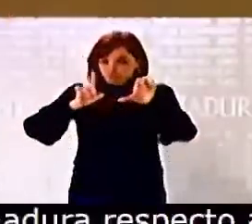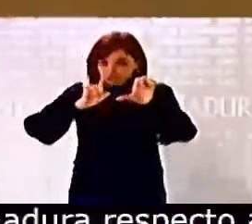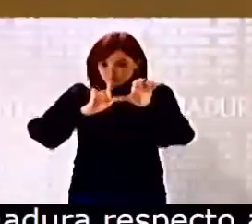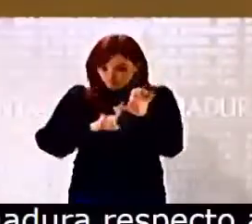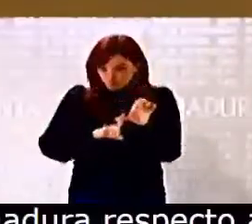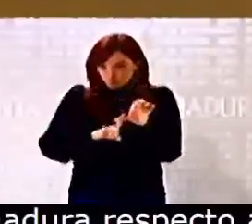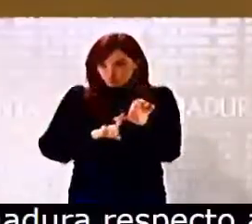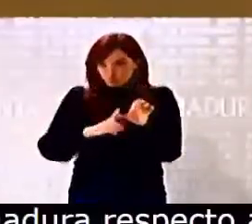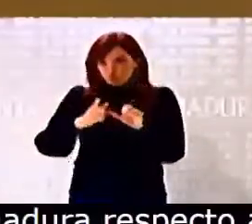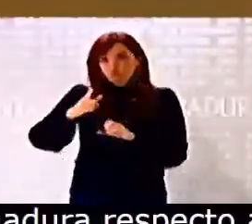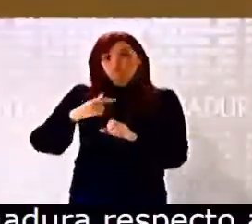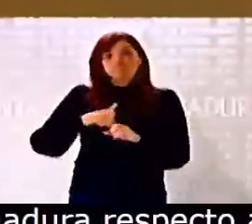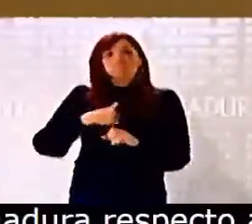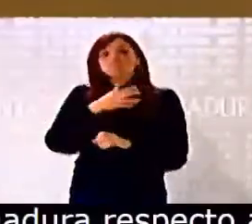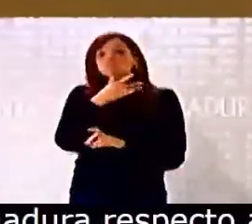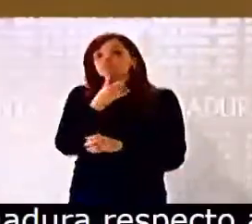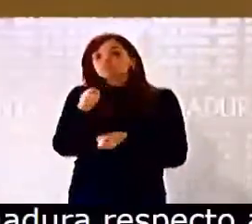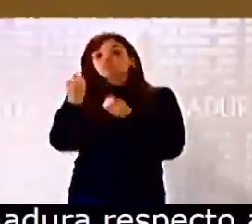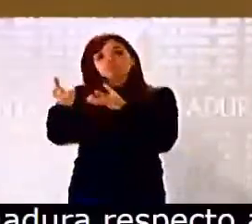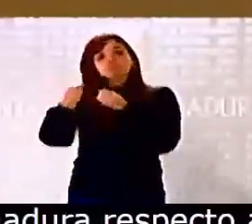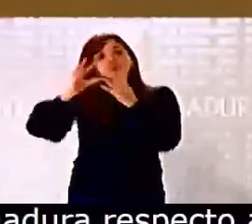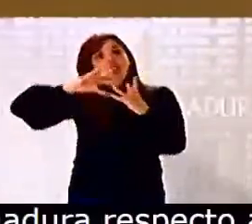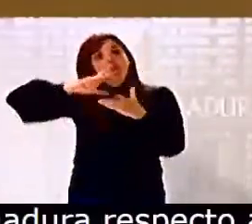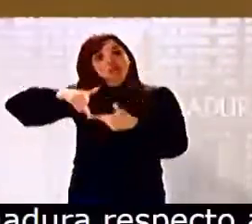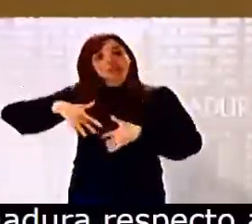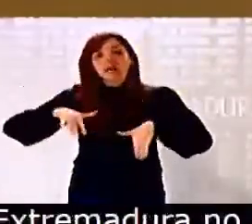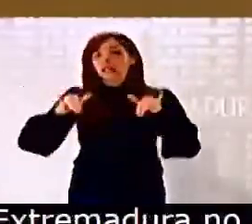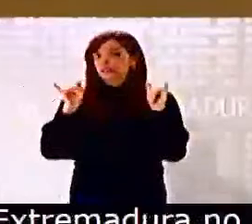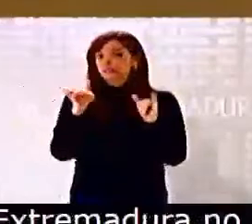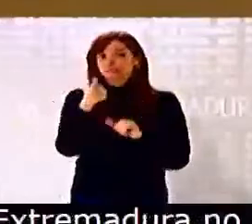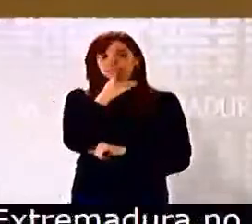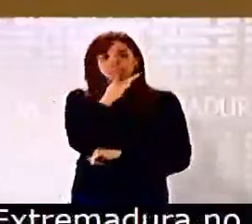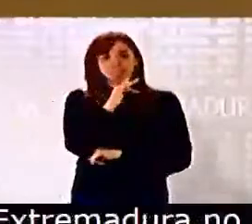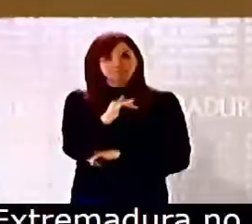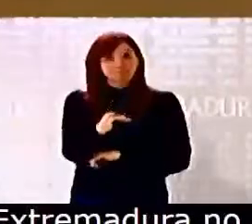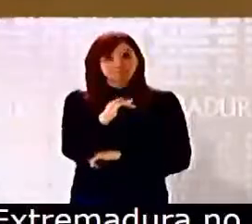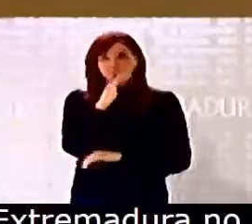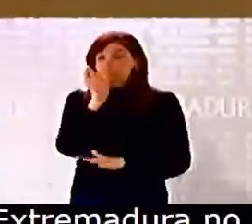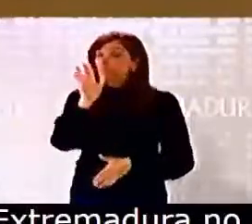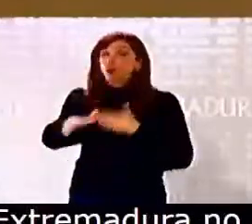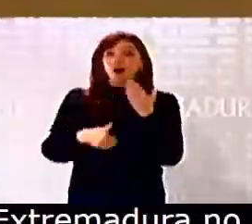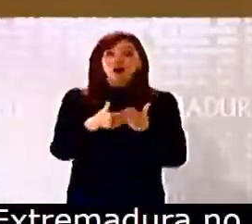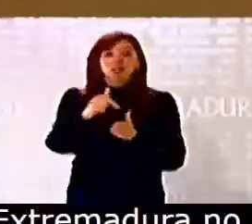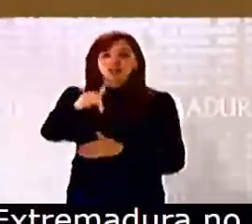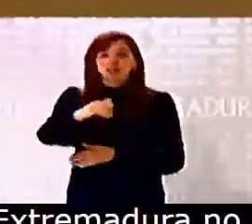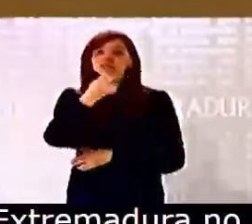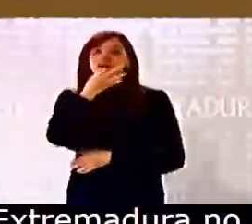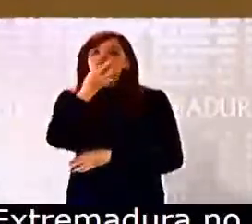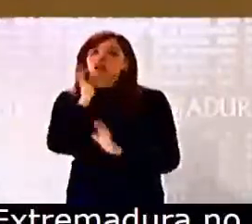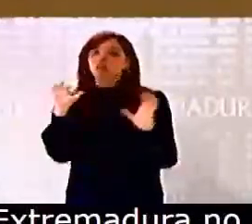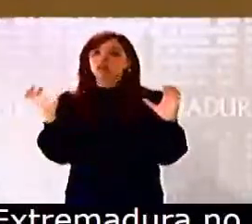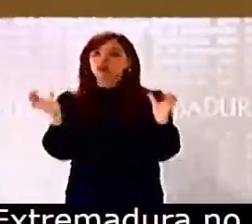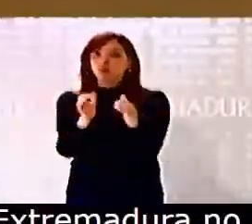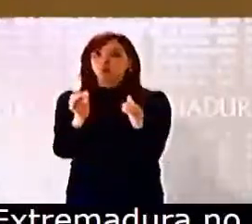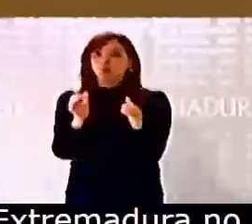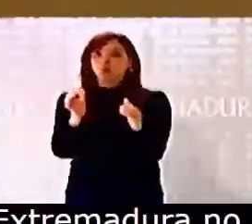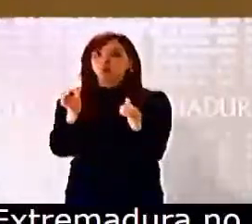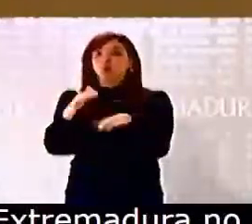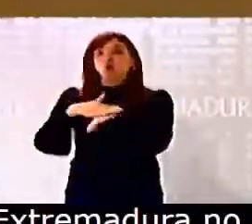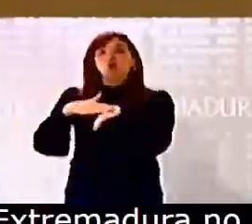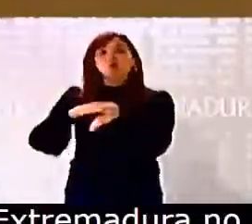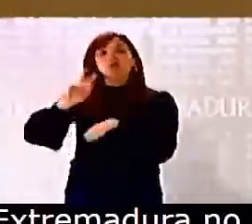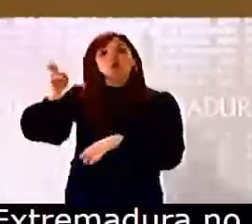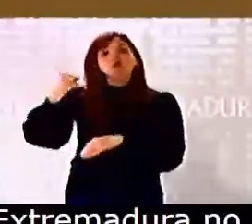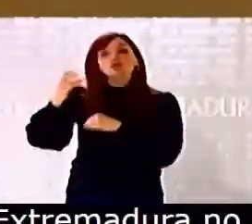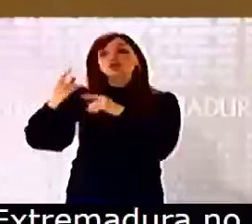dar ningún titular hasta que tenga lugar el Consejo Interterritorial. ¿Que no todos los gobiernos hacen lo mismo? Muy